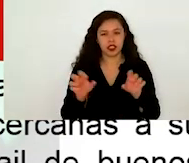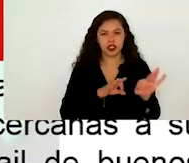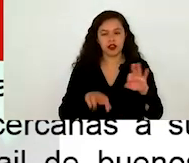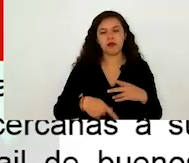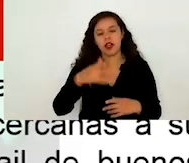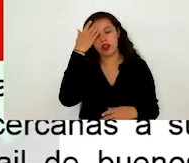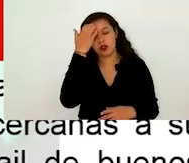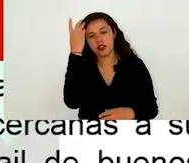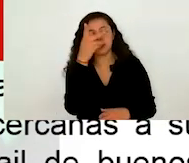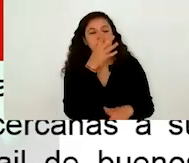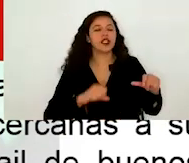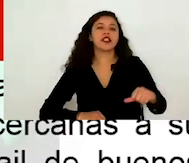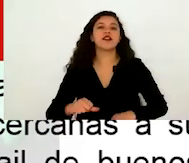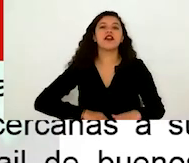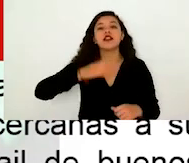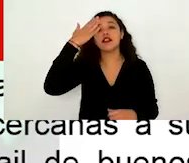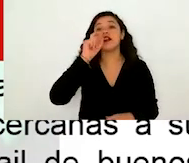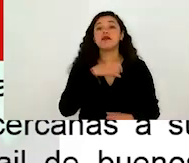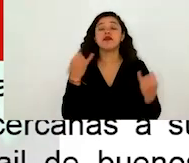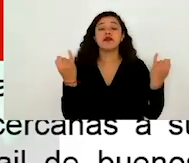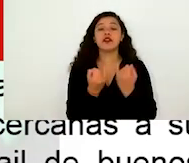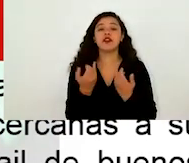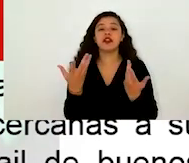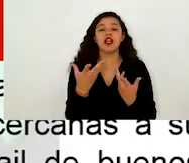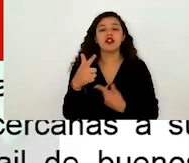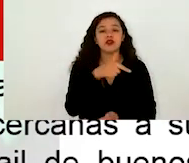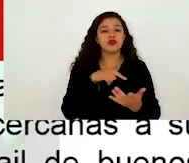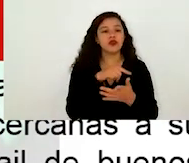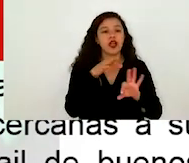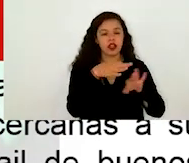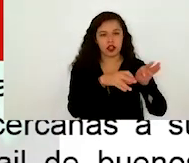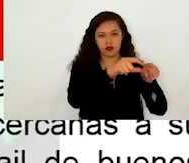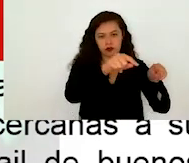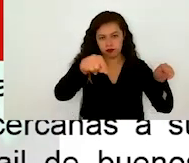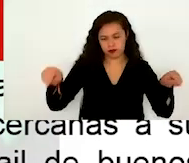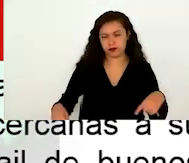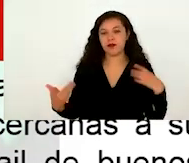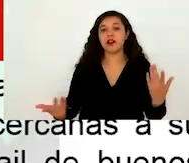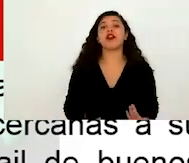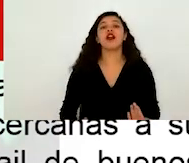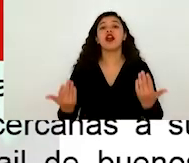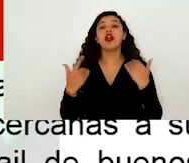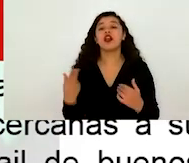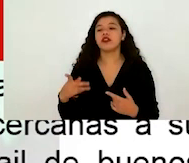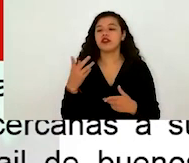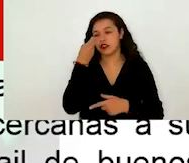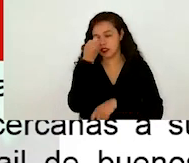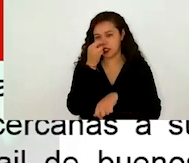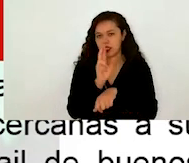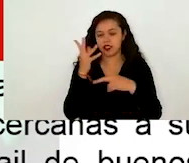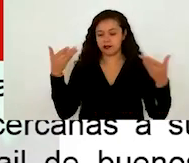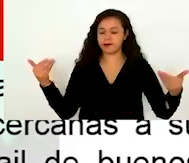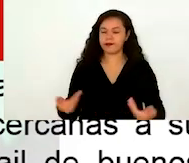actividades así como las zonas asignadas posteriormente su secretaria se presentó